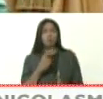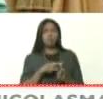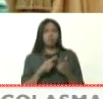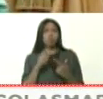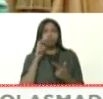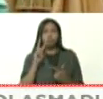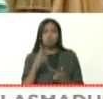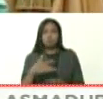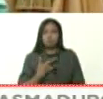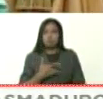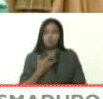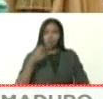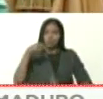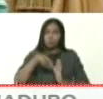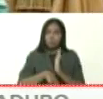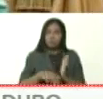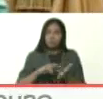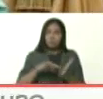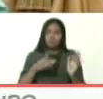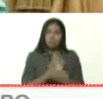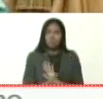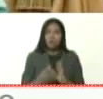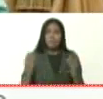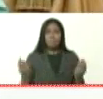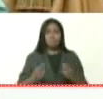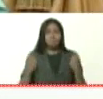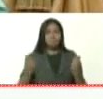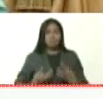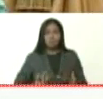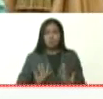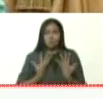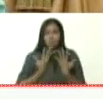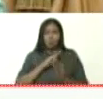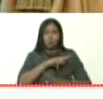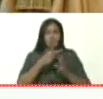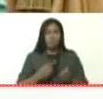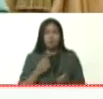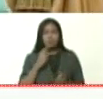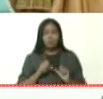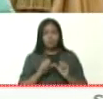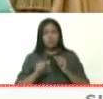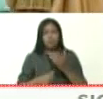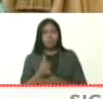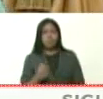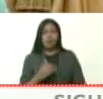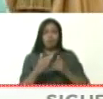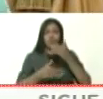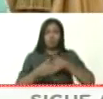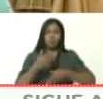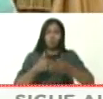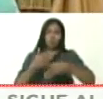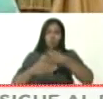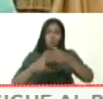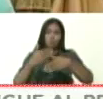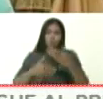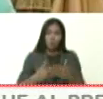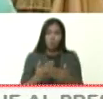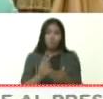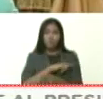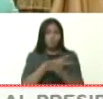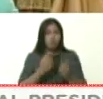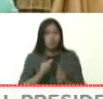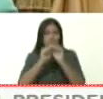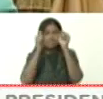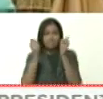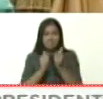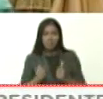que siente por dentro es motivación y fuerza. Y vamos a continuar construyendo un poderoso